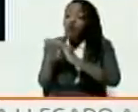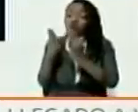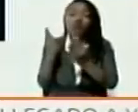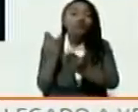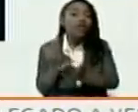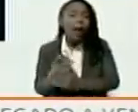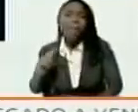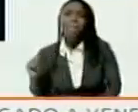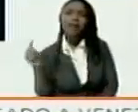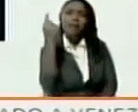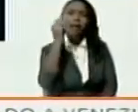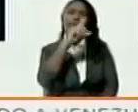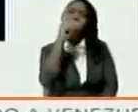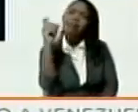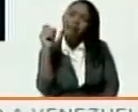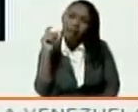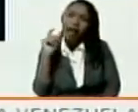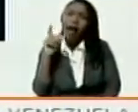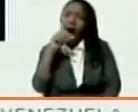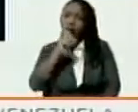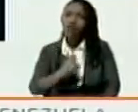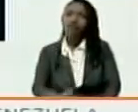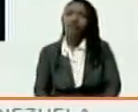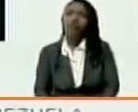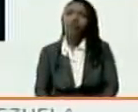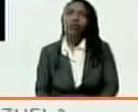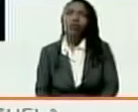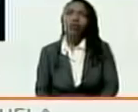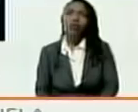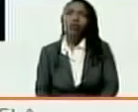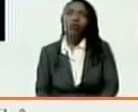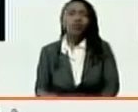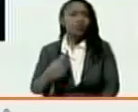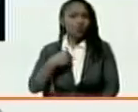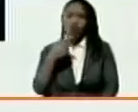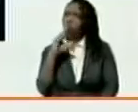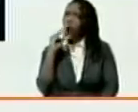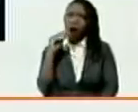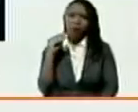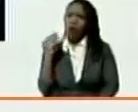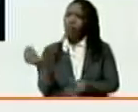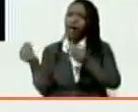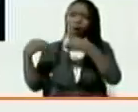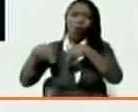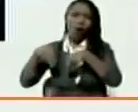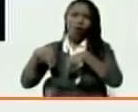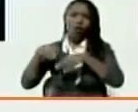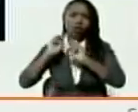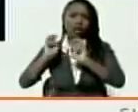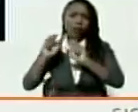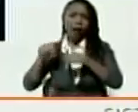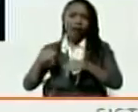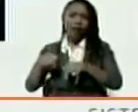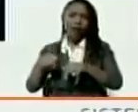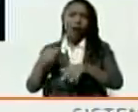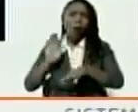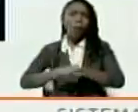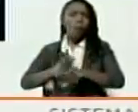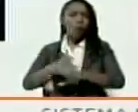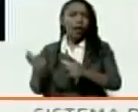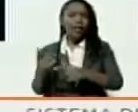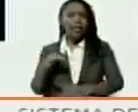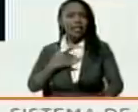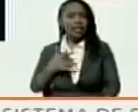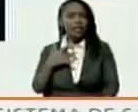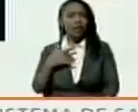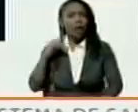la primera en más de 100 años. Yo no hablo de tregua en este caso, porque el sentido común, la